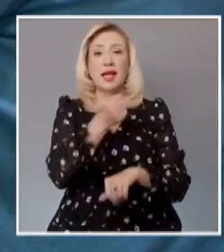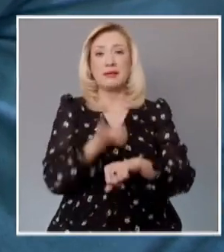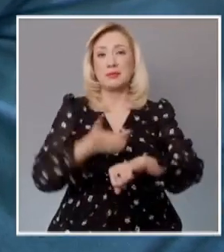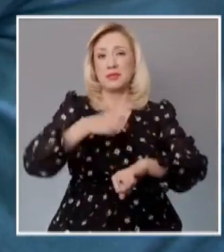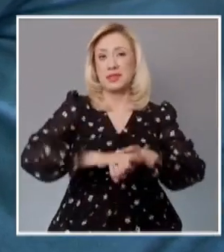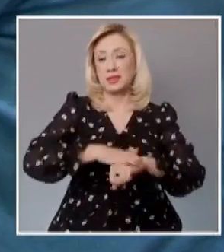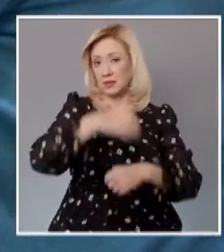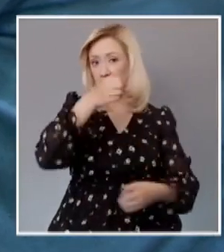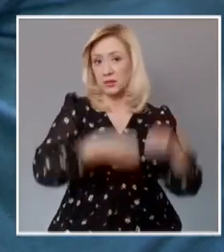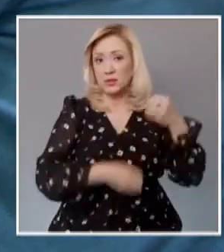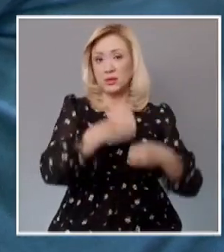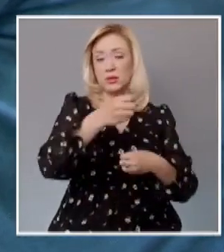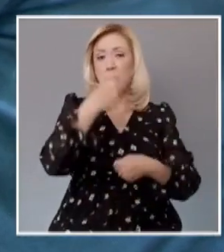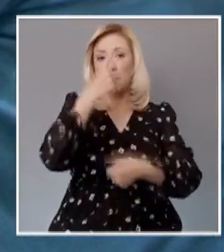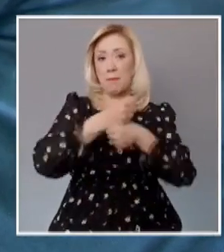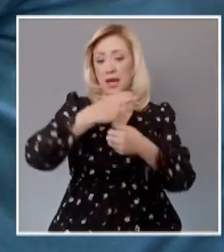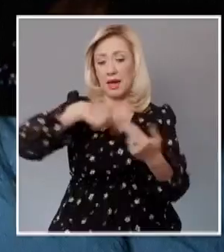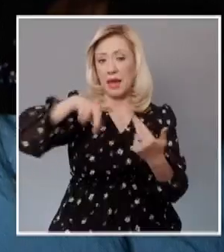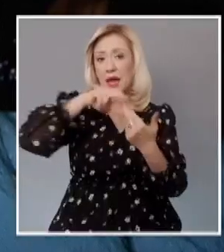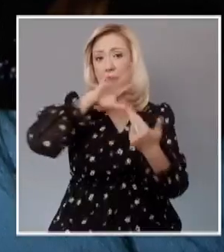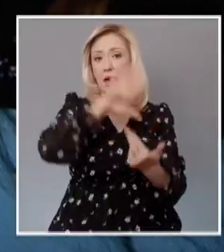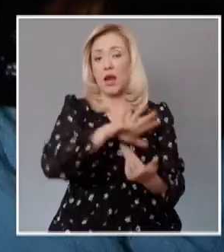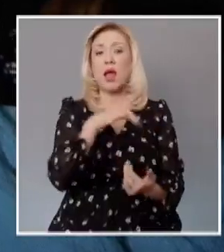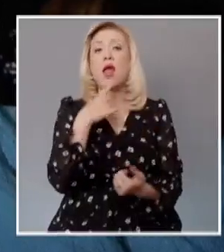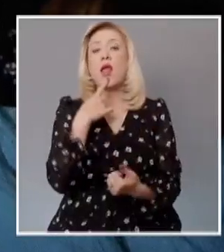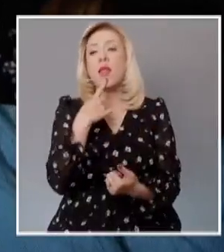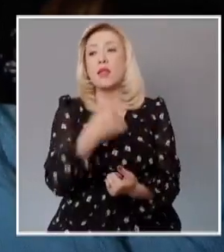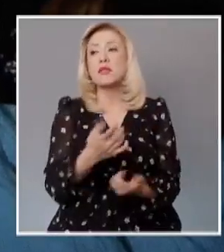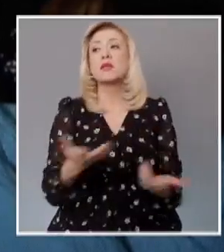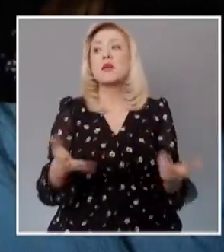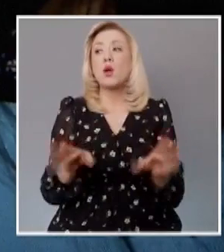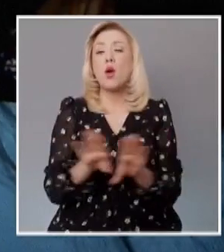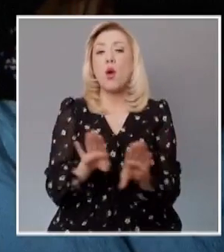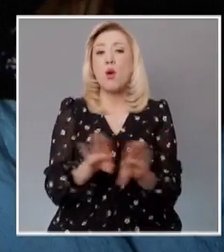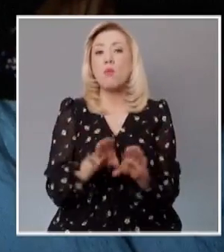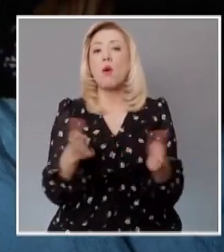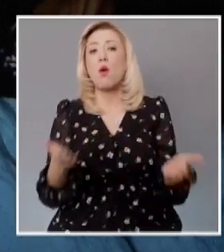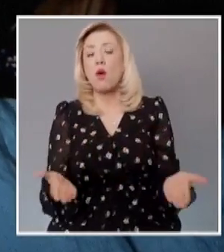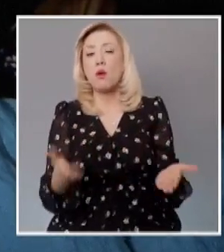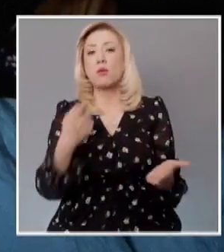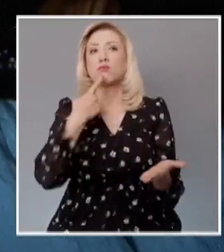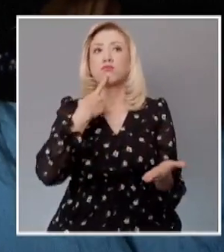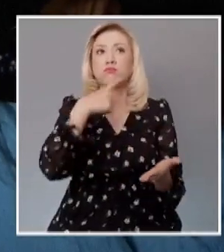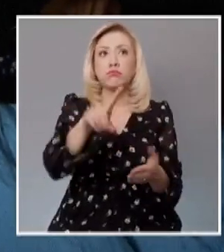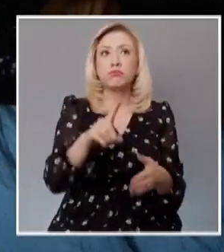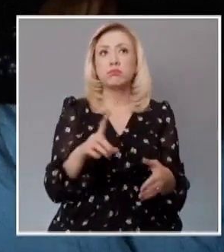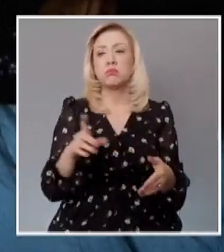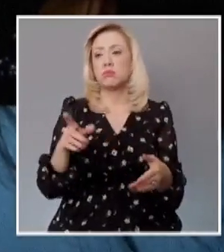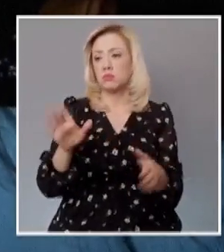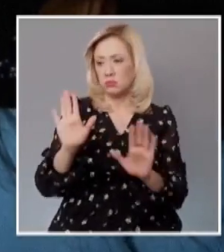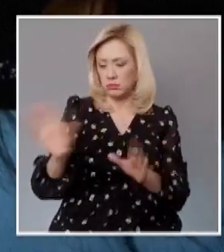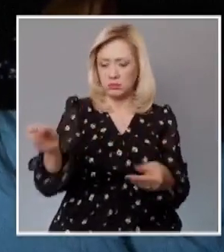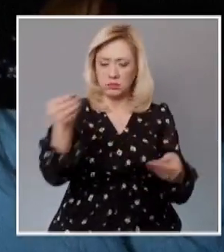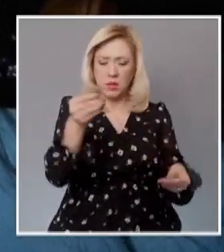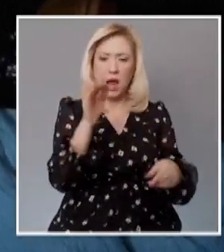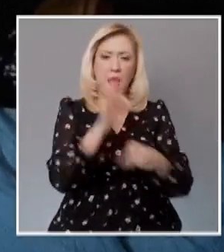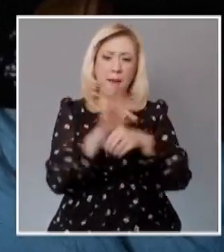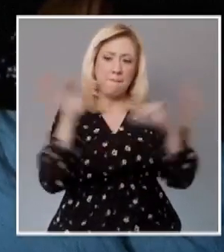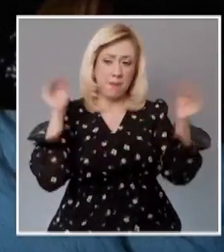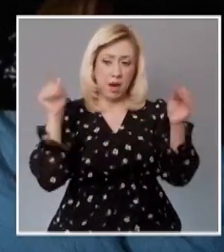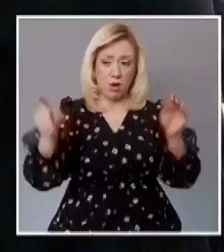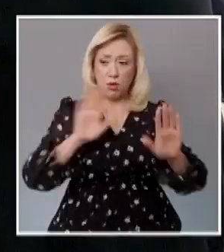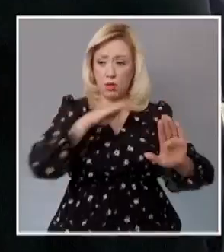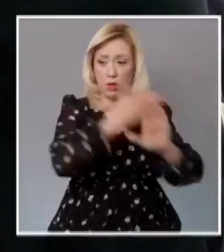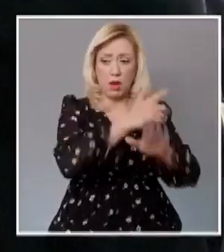primer circuito conocer de los recursos que se interpongan contra las determinaciones en los juicios de amparo en cuestión y sus incidentes